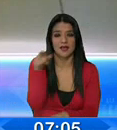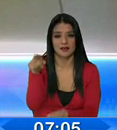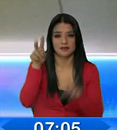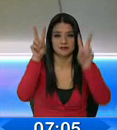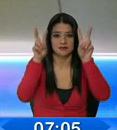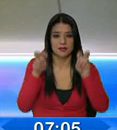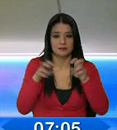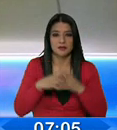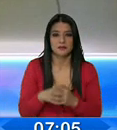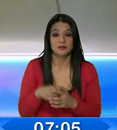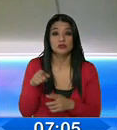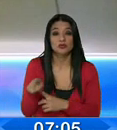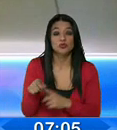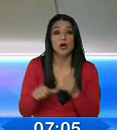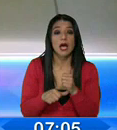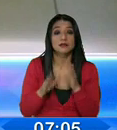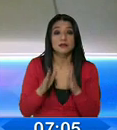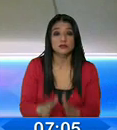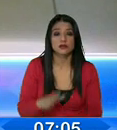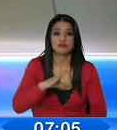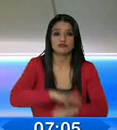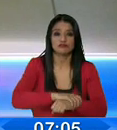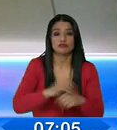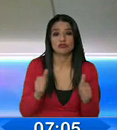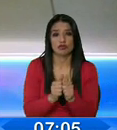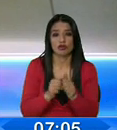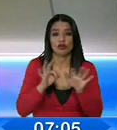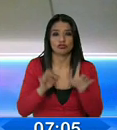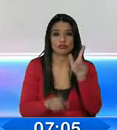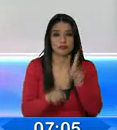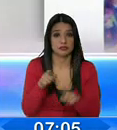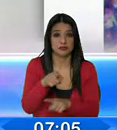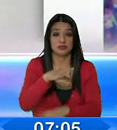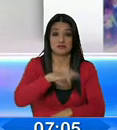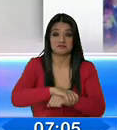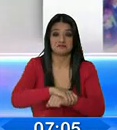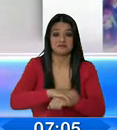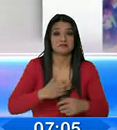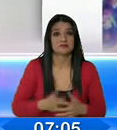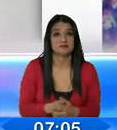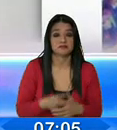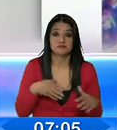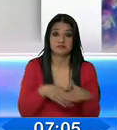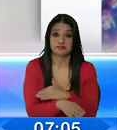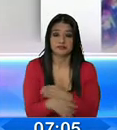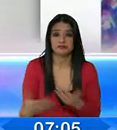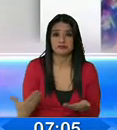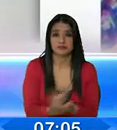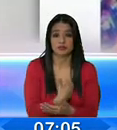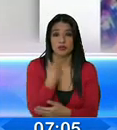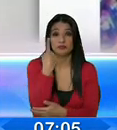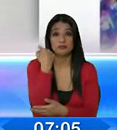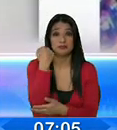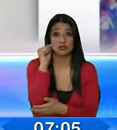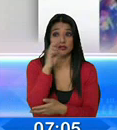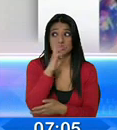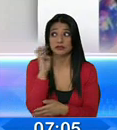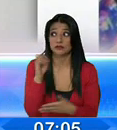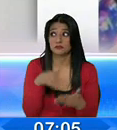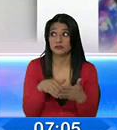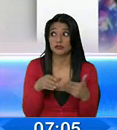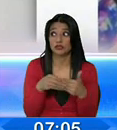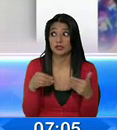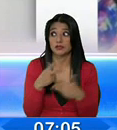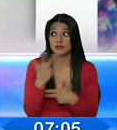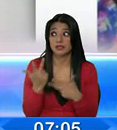donde Yambé, su asesor, fue capturado junto con 8 personas más. En los allanamientos se decomisaron más de $1,600,000 en cheques,